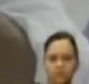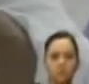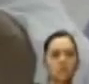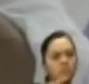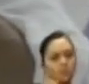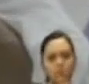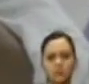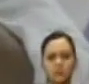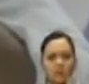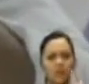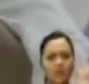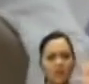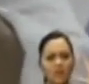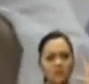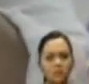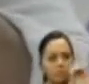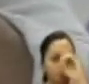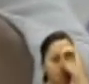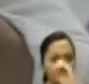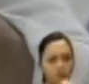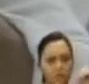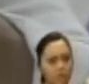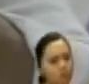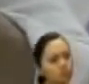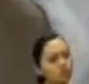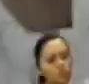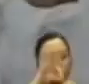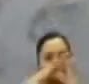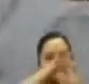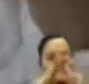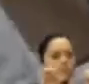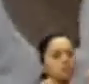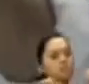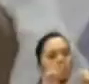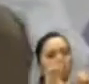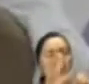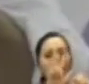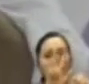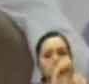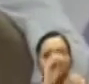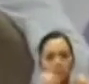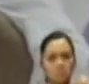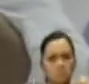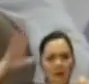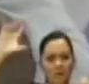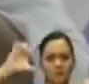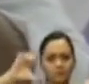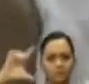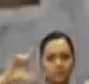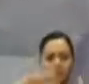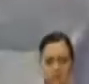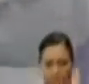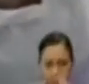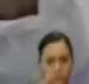elecciones. Se llenan la boca de democracia, hablar de democracia. Quieren imponer, en su plataforma de lucha,